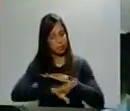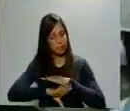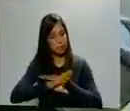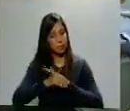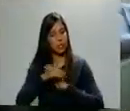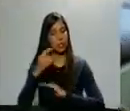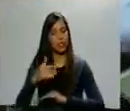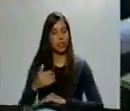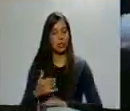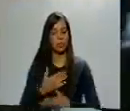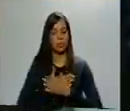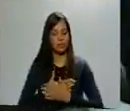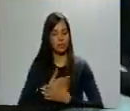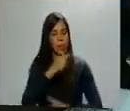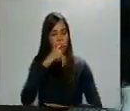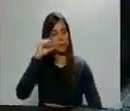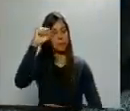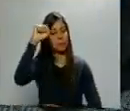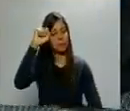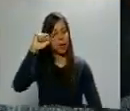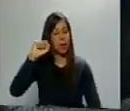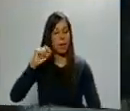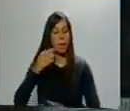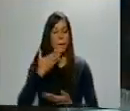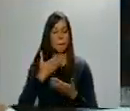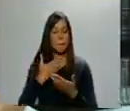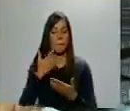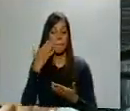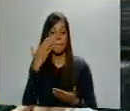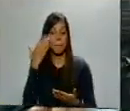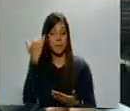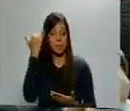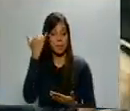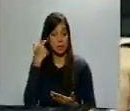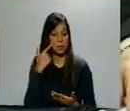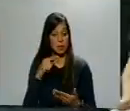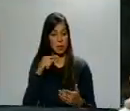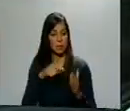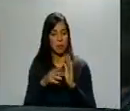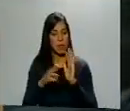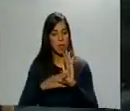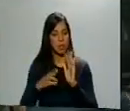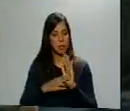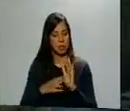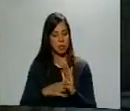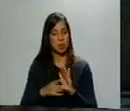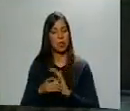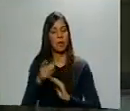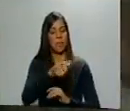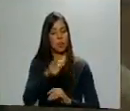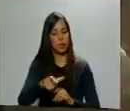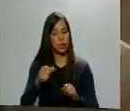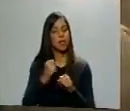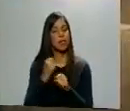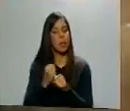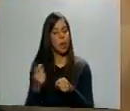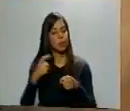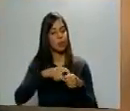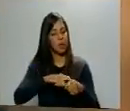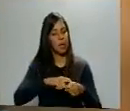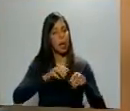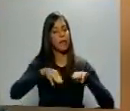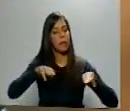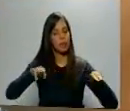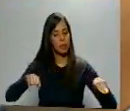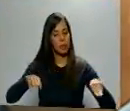todo con nuestro presidente obrero, la primera que tenemos que ver es garantizar los derechos de los trabajadores, garantizar